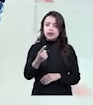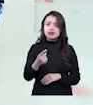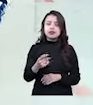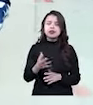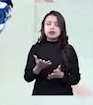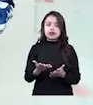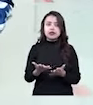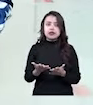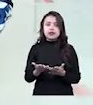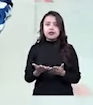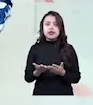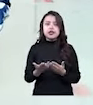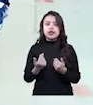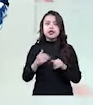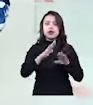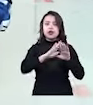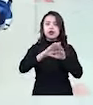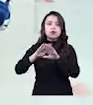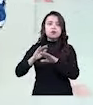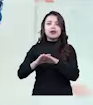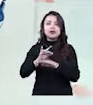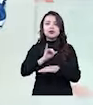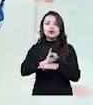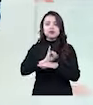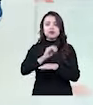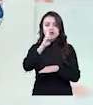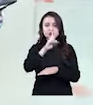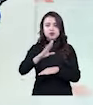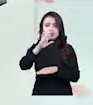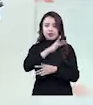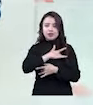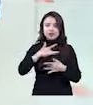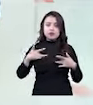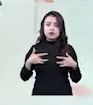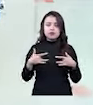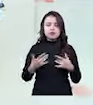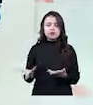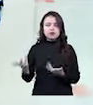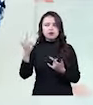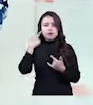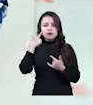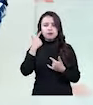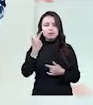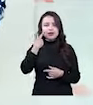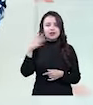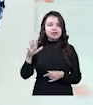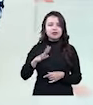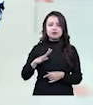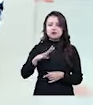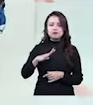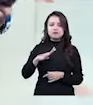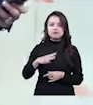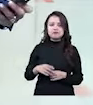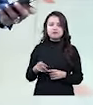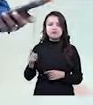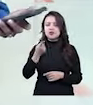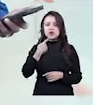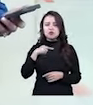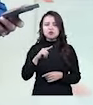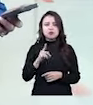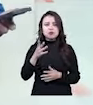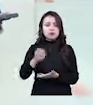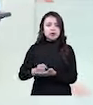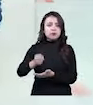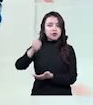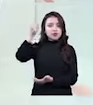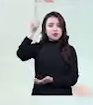nombrar en el Instituto Nacional de Salud, pero en W Sin Carreta conocimos que a él no le gustó mucho este instituto porque no tiene